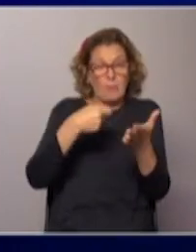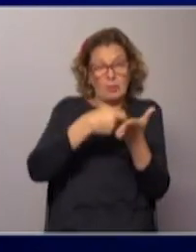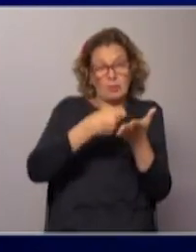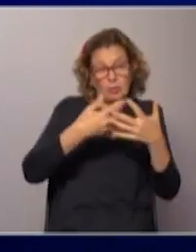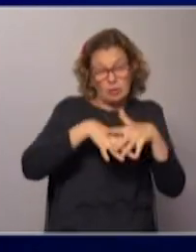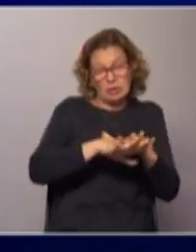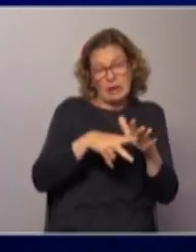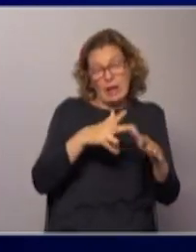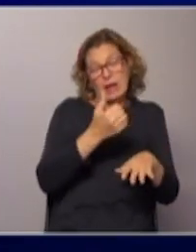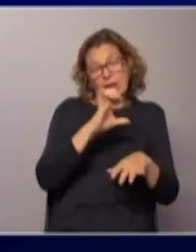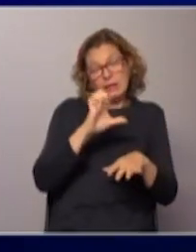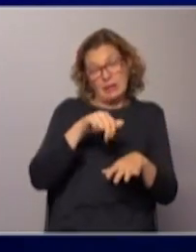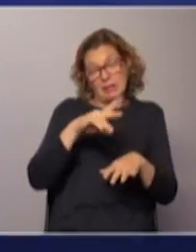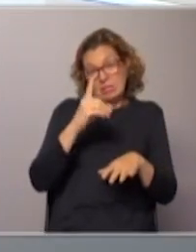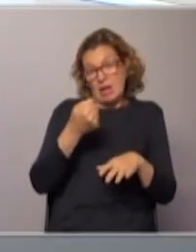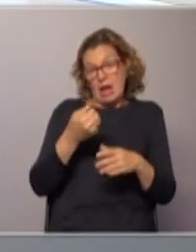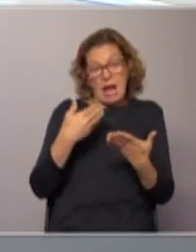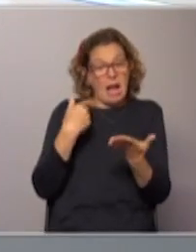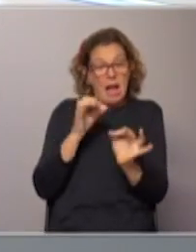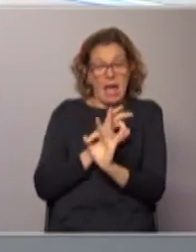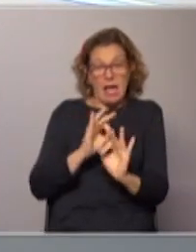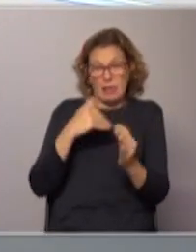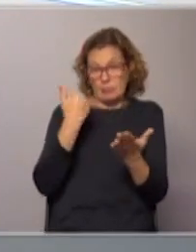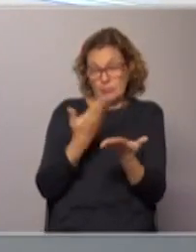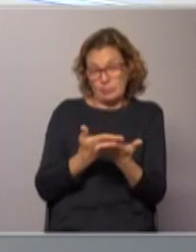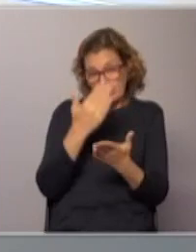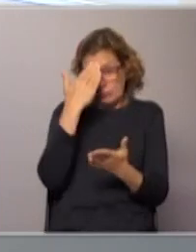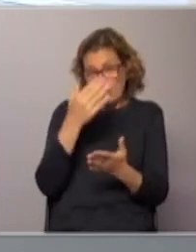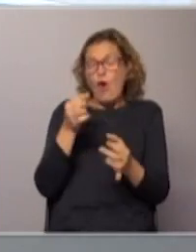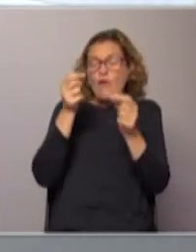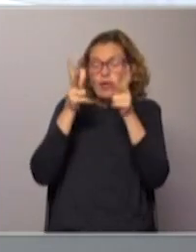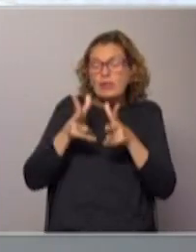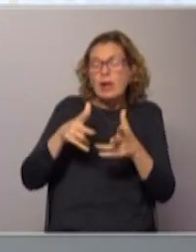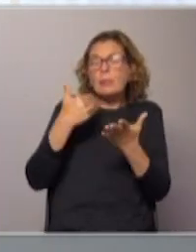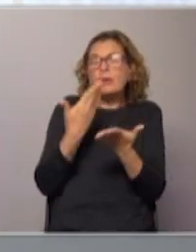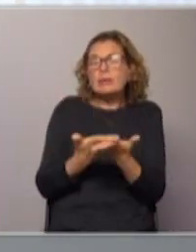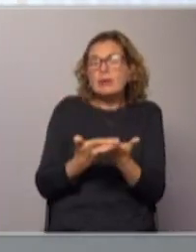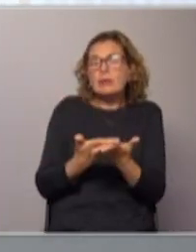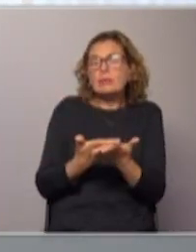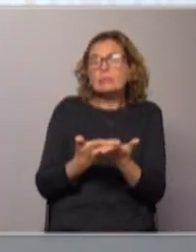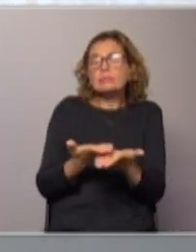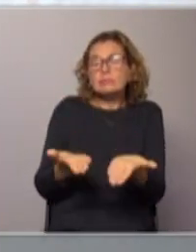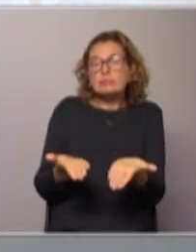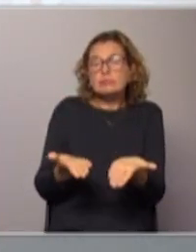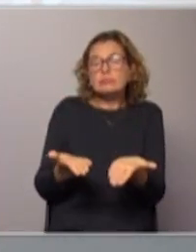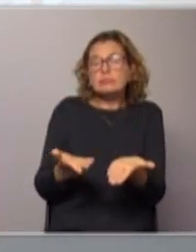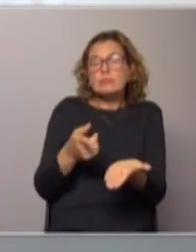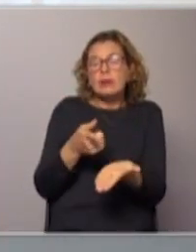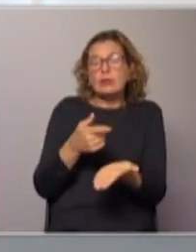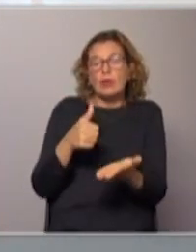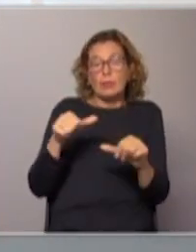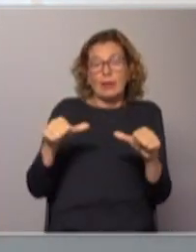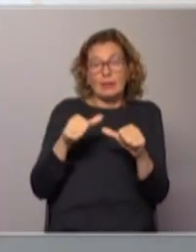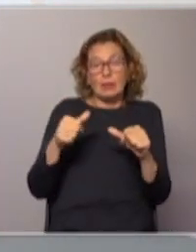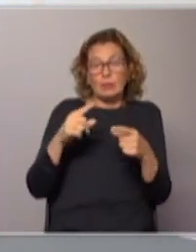integrada con hacienda formalmente nada de parte del frente amplio cuando se hará oficial el planteo si es que no se hizo en estas horas que pasaron no y esto se va a